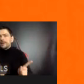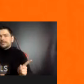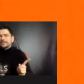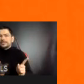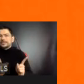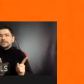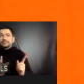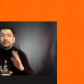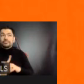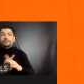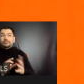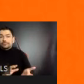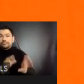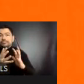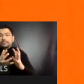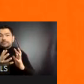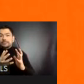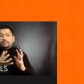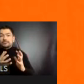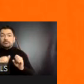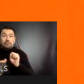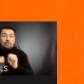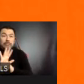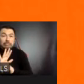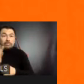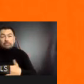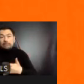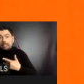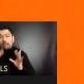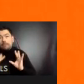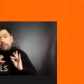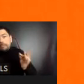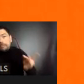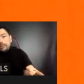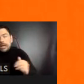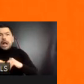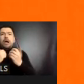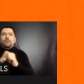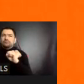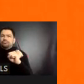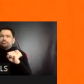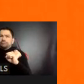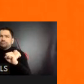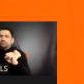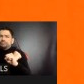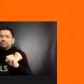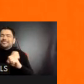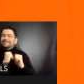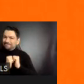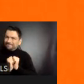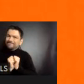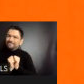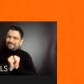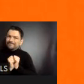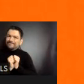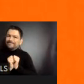a pandemias. Vigilancia, el monitoreo de datos es este link de lo nacional y lo